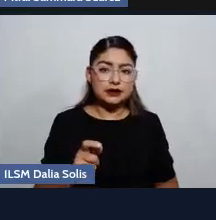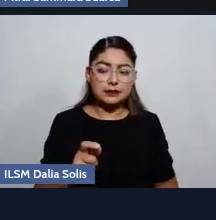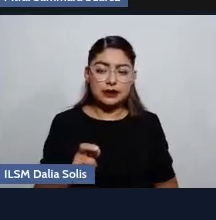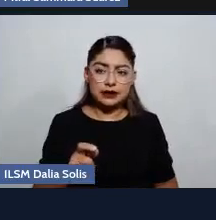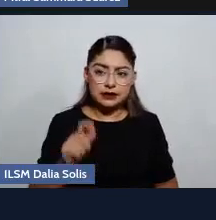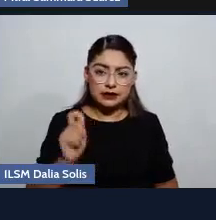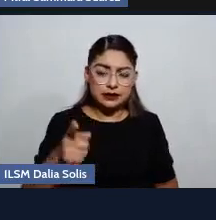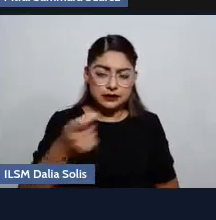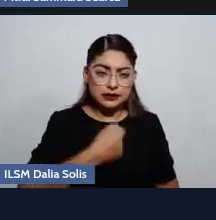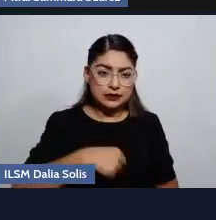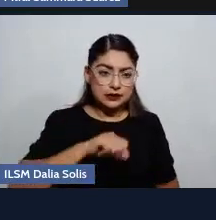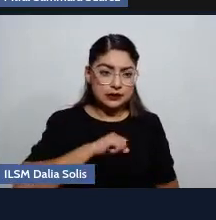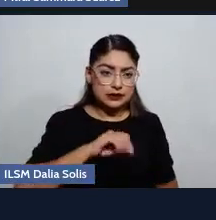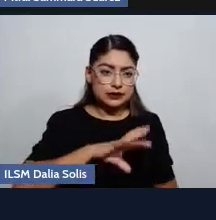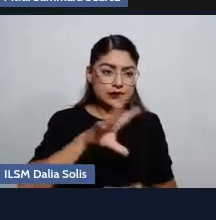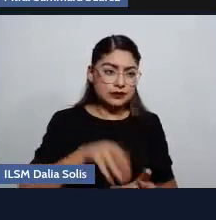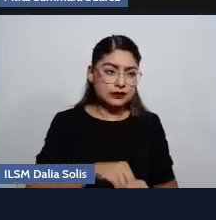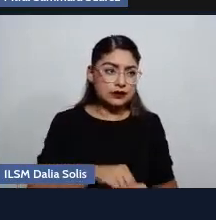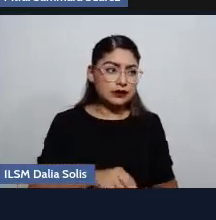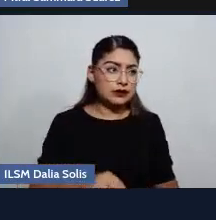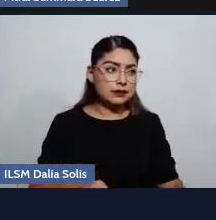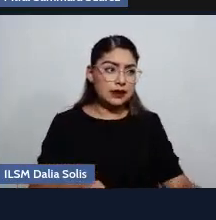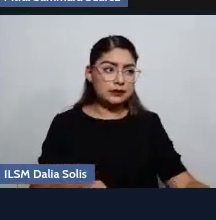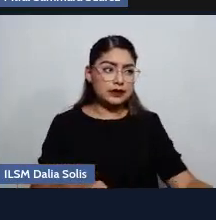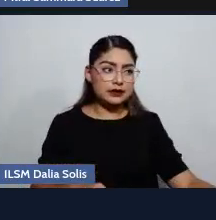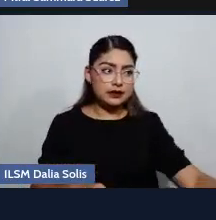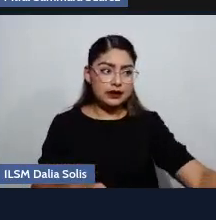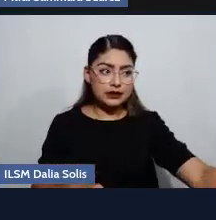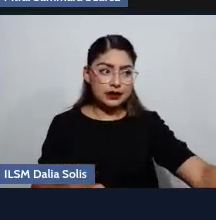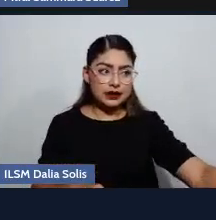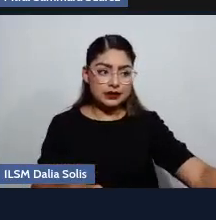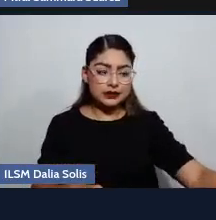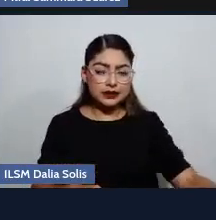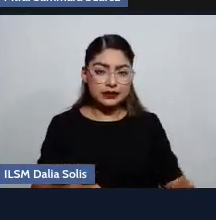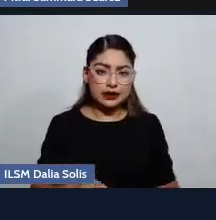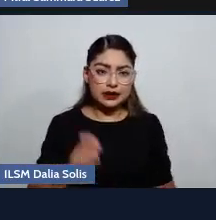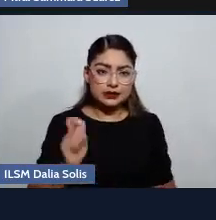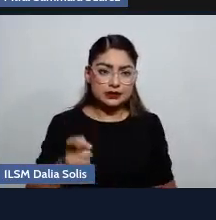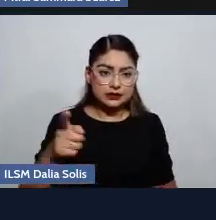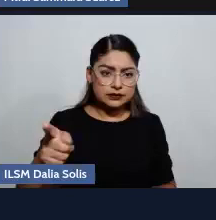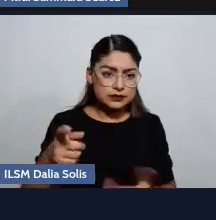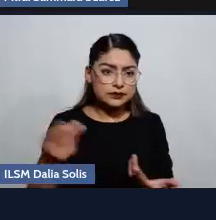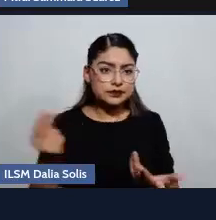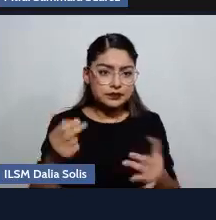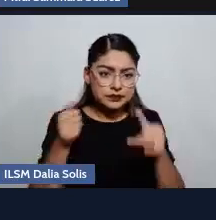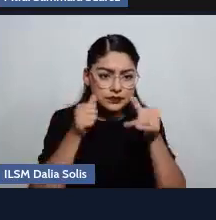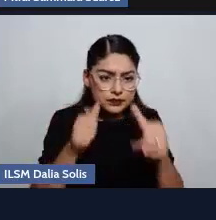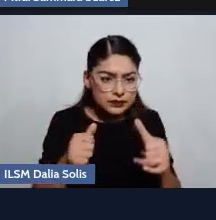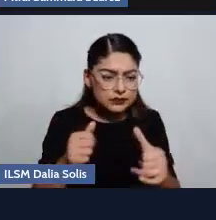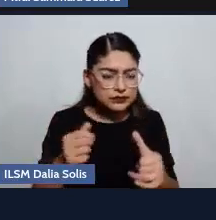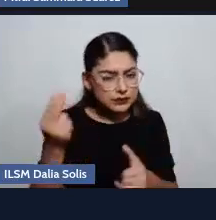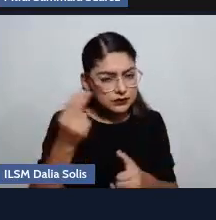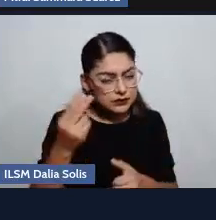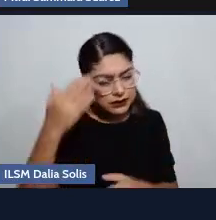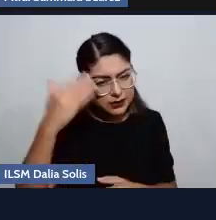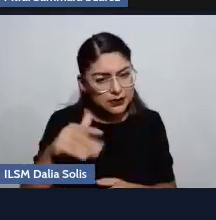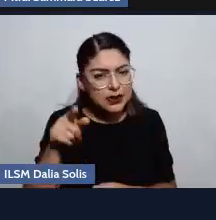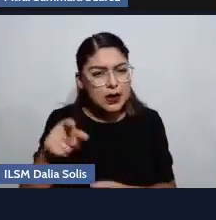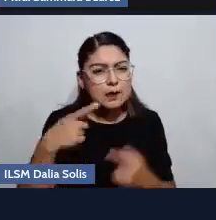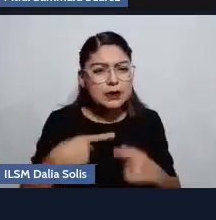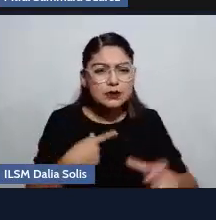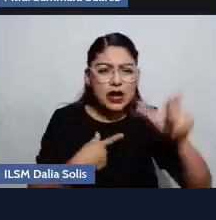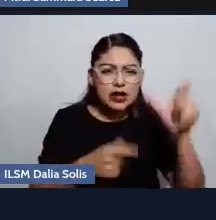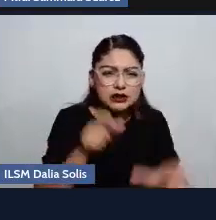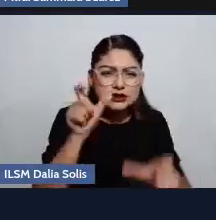¿no? Que la salud sea considerada desde la equidad. ¿Qué necesidad tiene cada persona? No podemos dejar